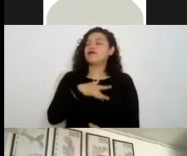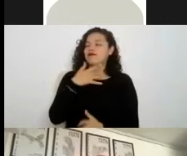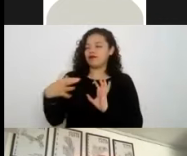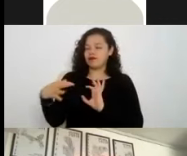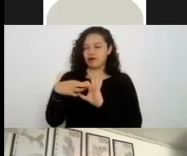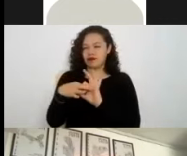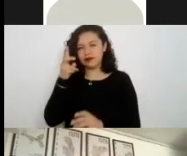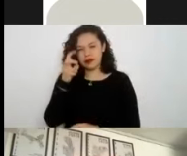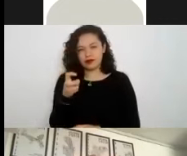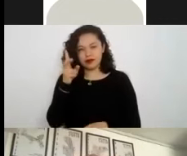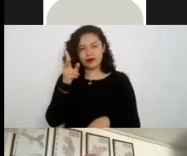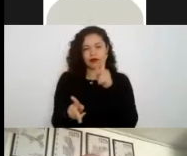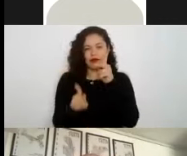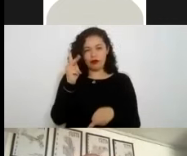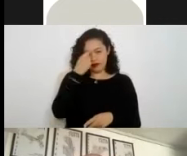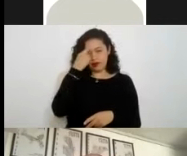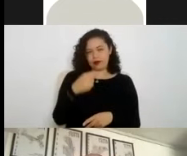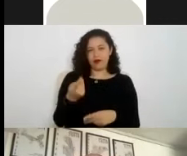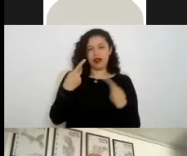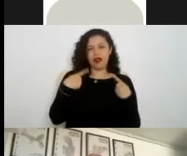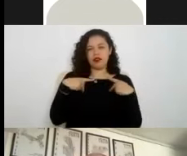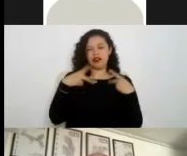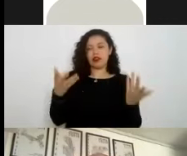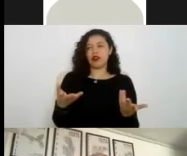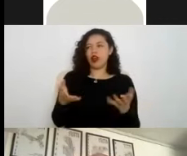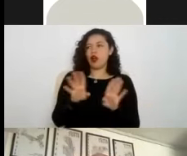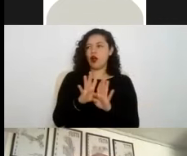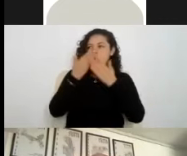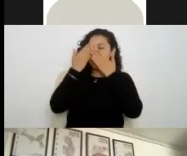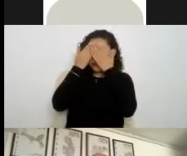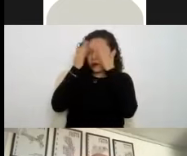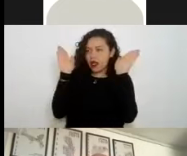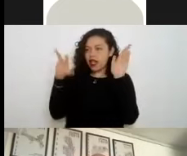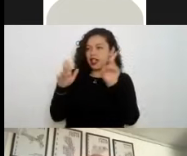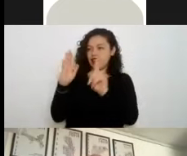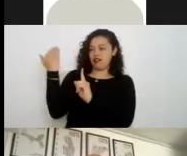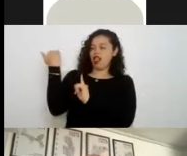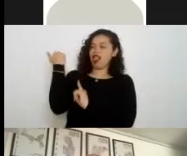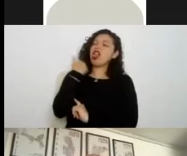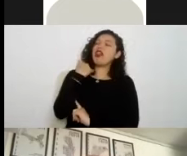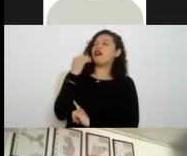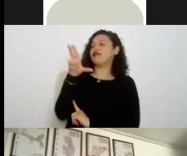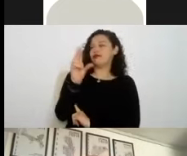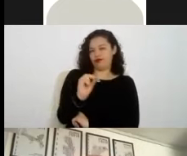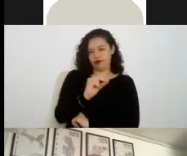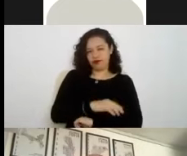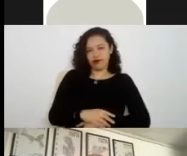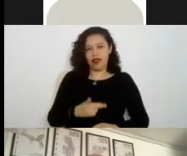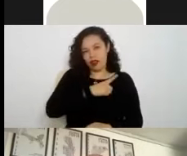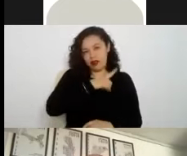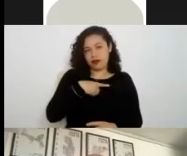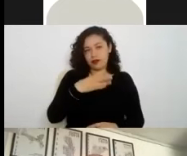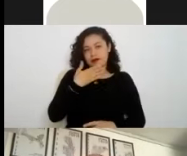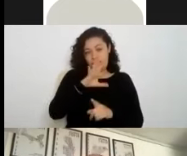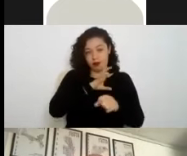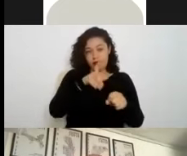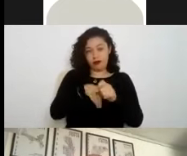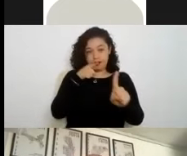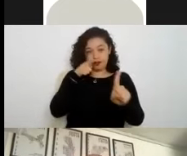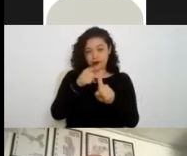cómo logramos inspirarlos y no convencerlos. Hay que tener bien específico también